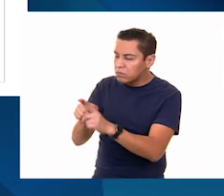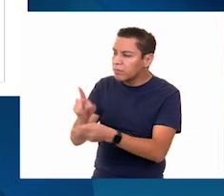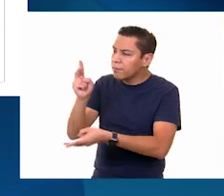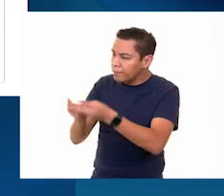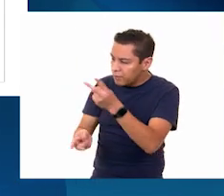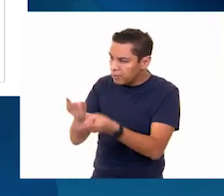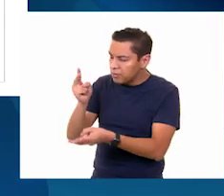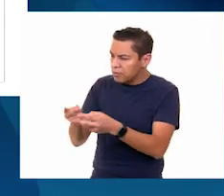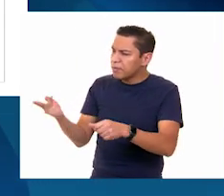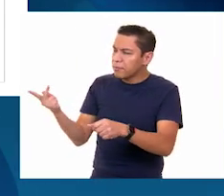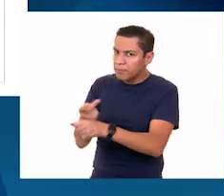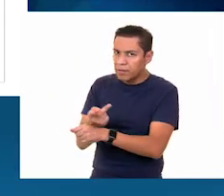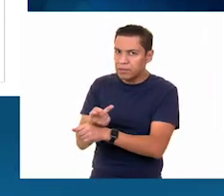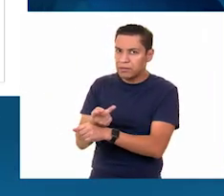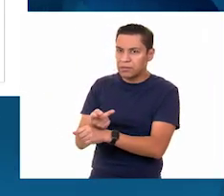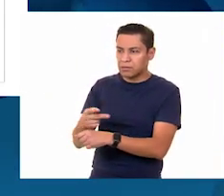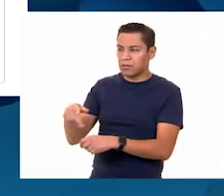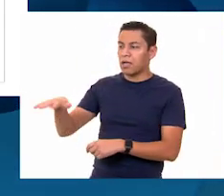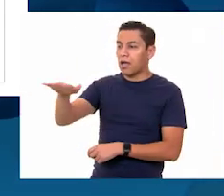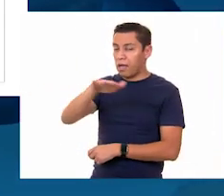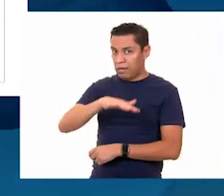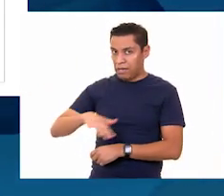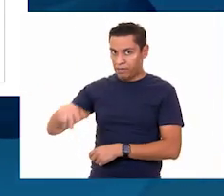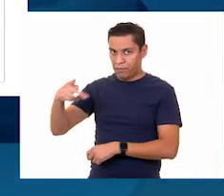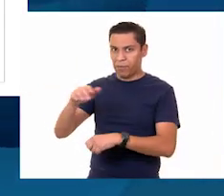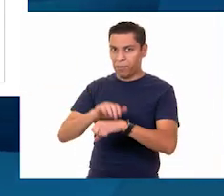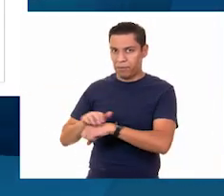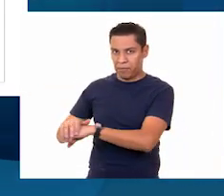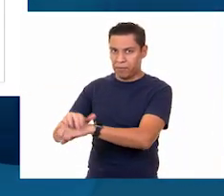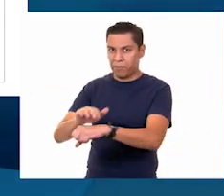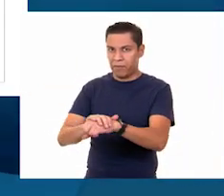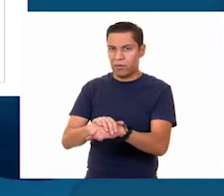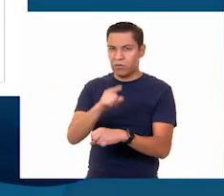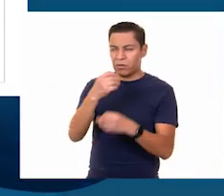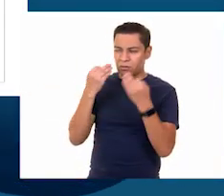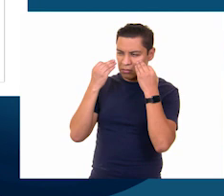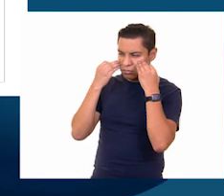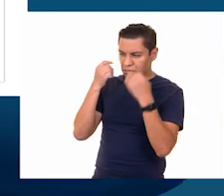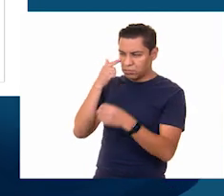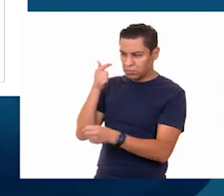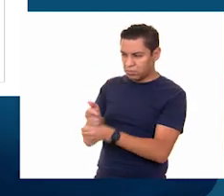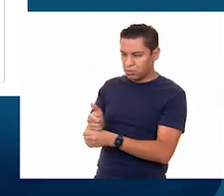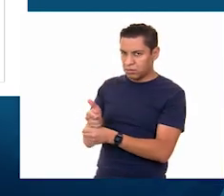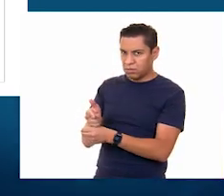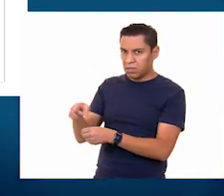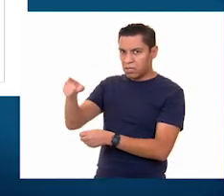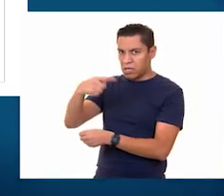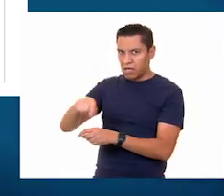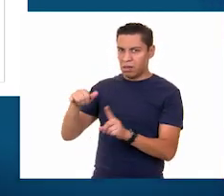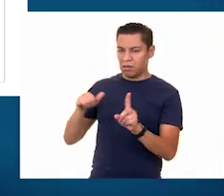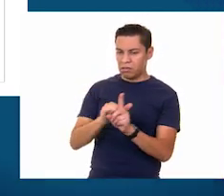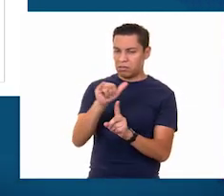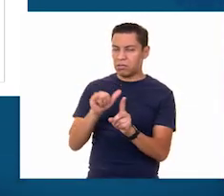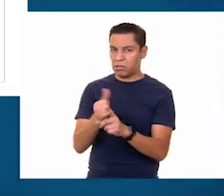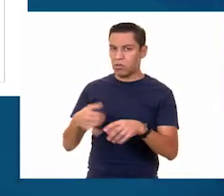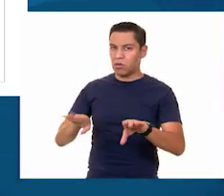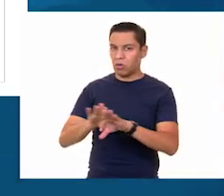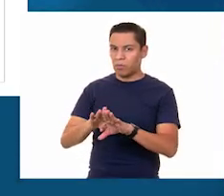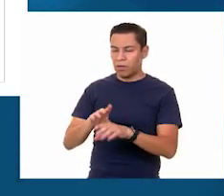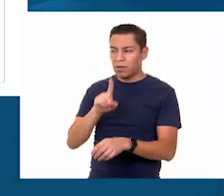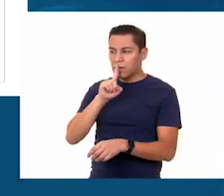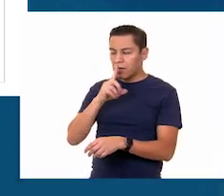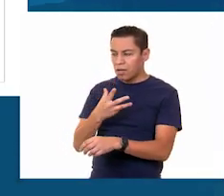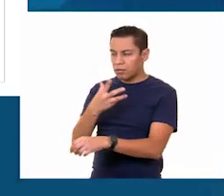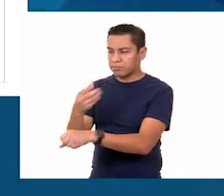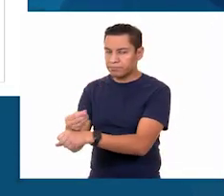él. Relaciónate con sus amigos para que veas qué conductas tiene hacia los demás. Busca soluciones sin